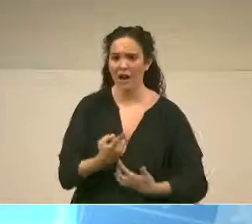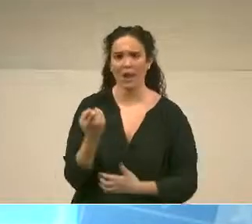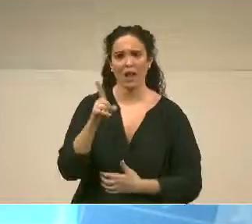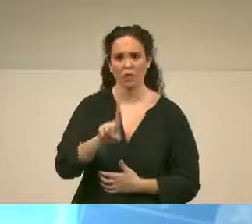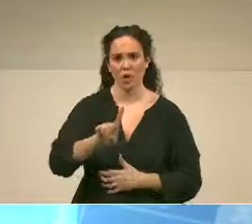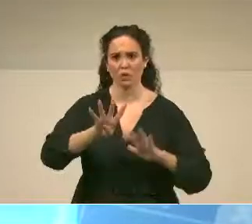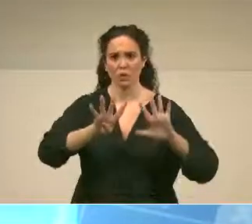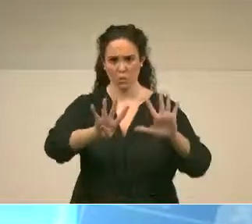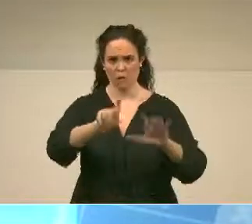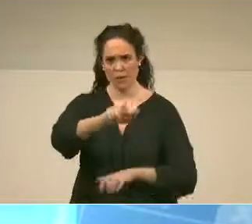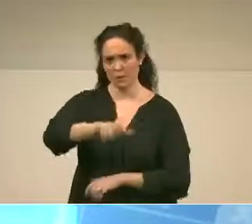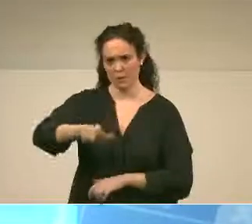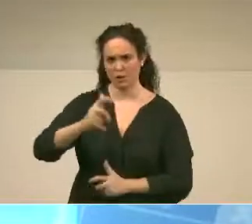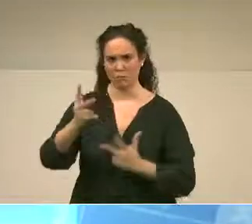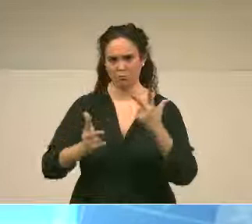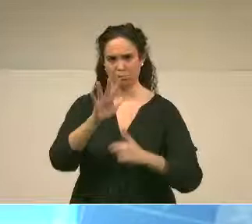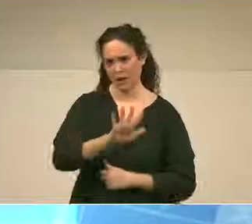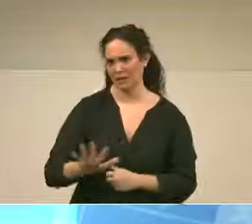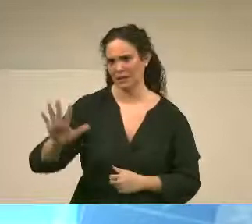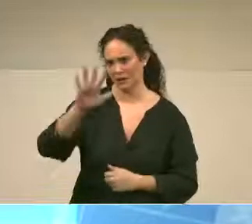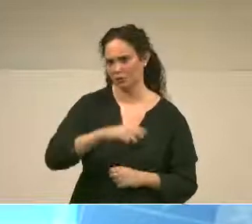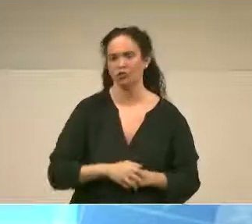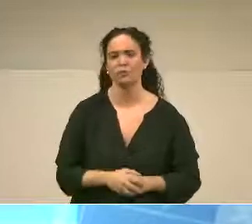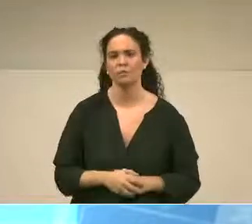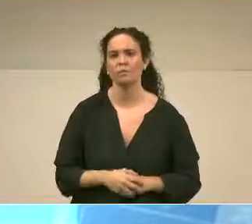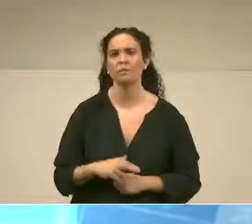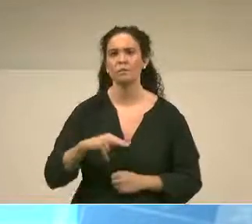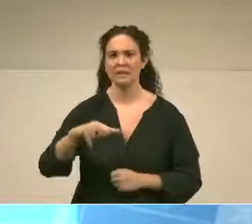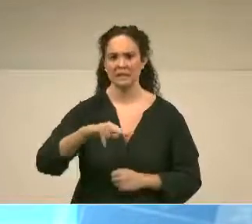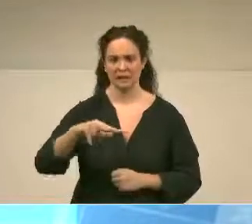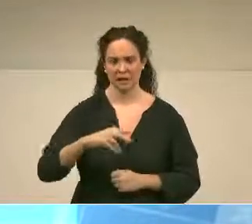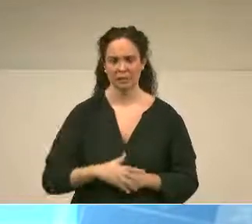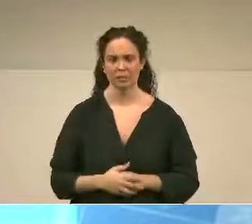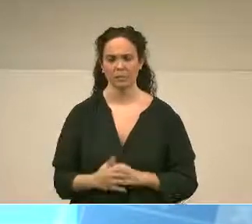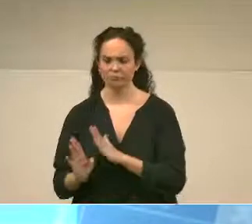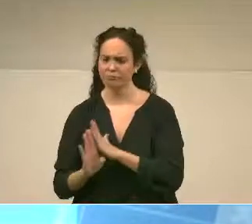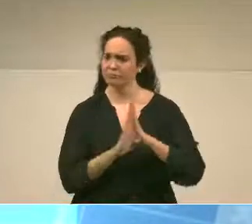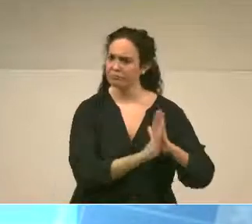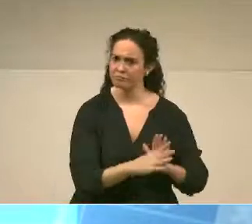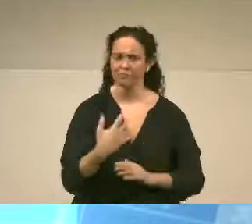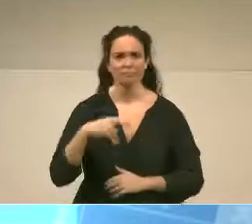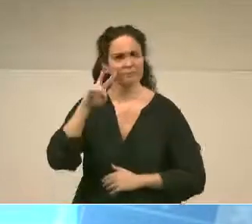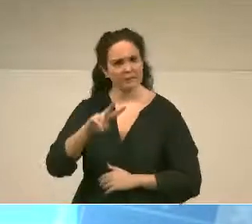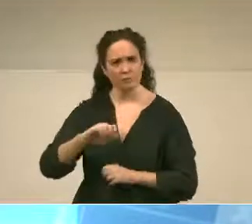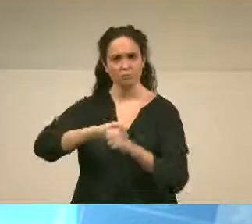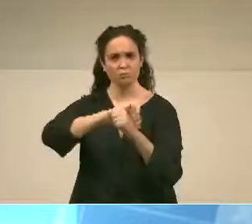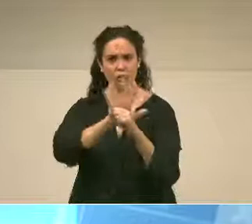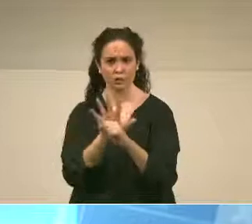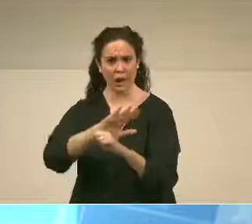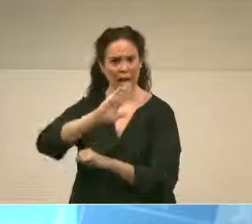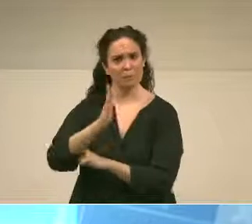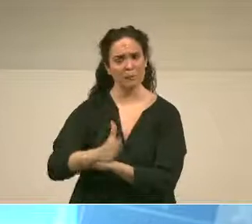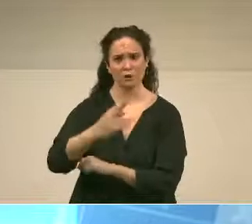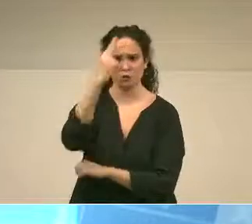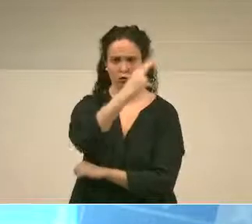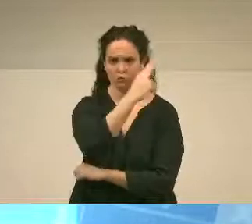ditugu. Por otra parte, si nos fijamos en el impacto del coronavirus en el ámbito asistencial,